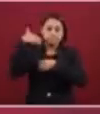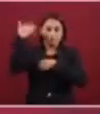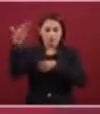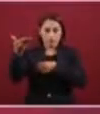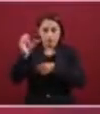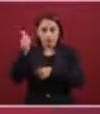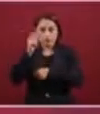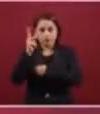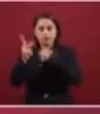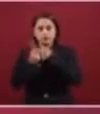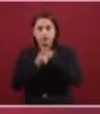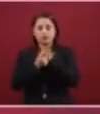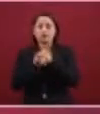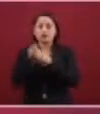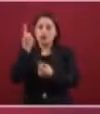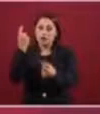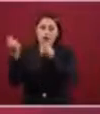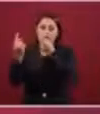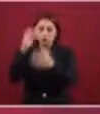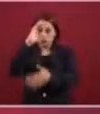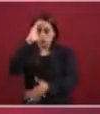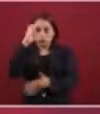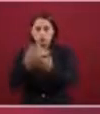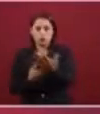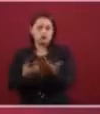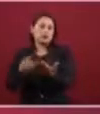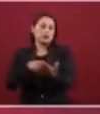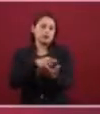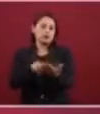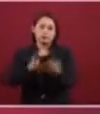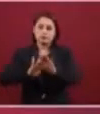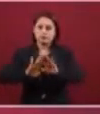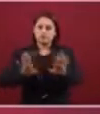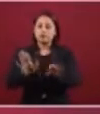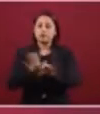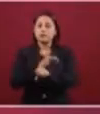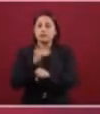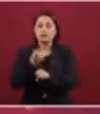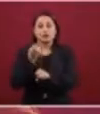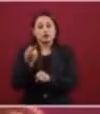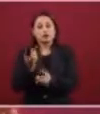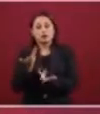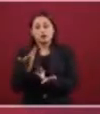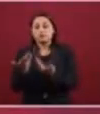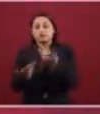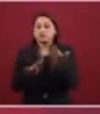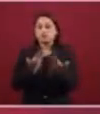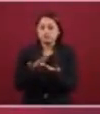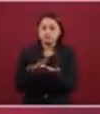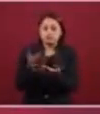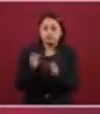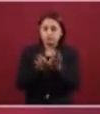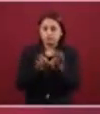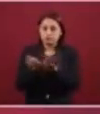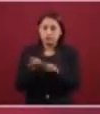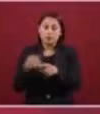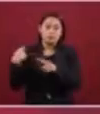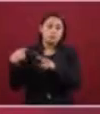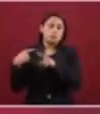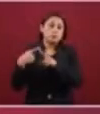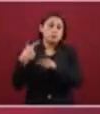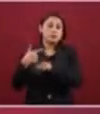fueron rescindidos sus contratos, eran contratos de prestadores de servicio. En ese régimen estaban desde hacía